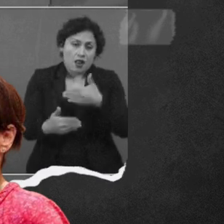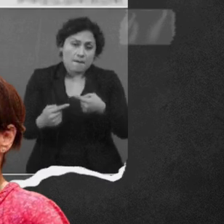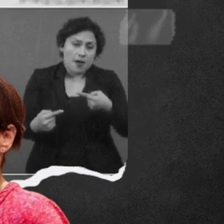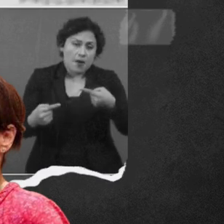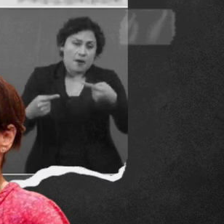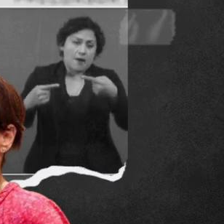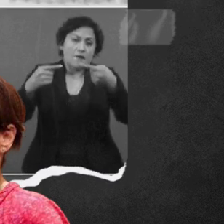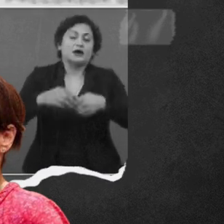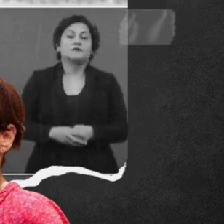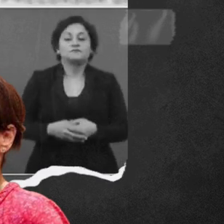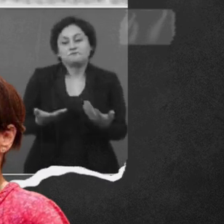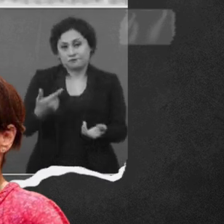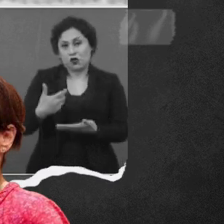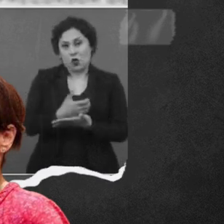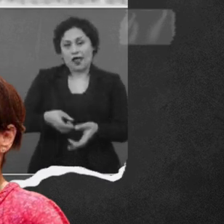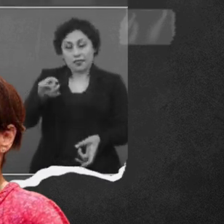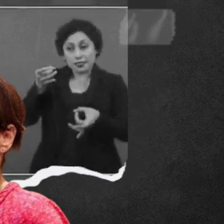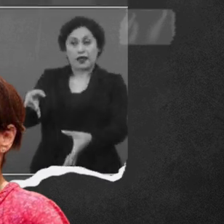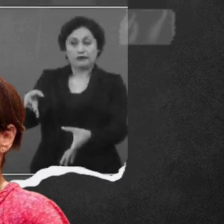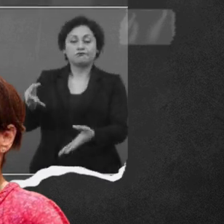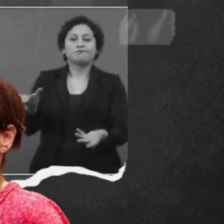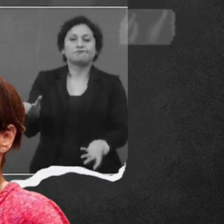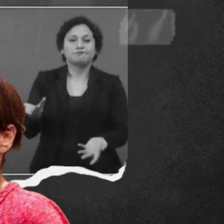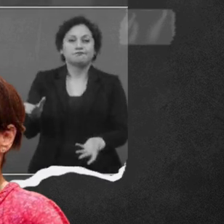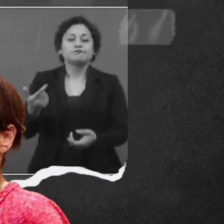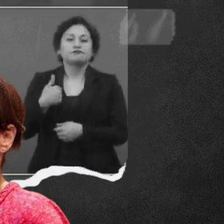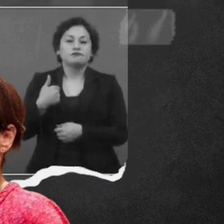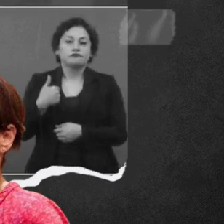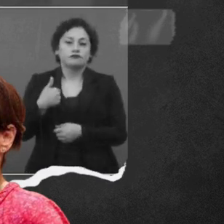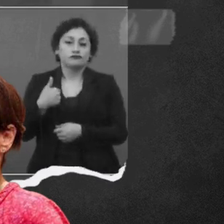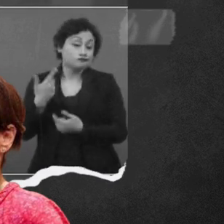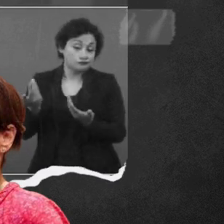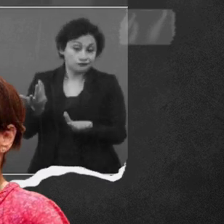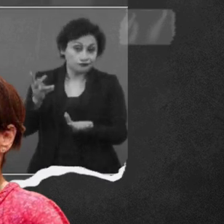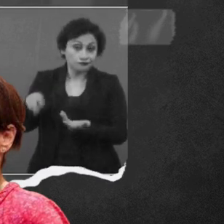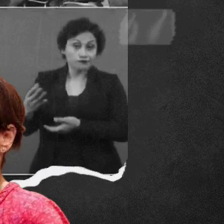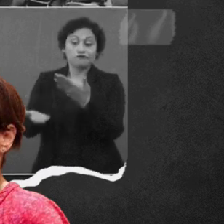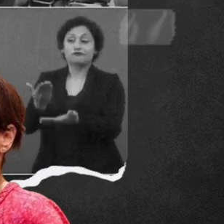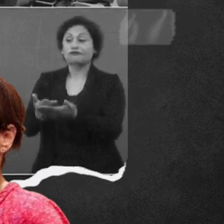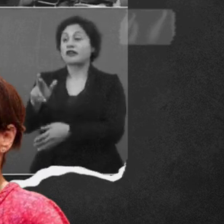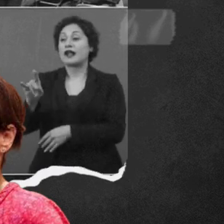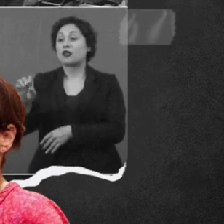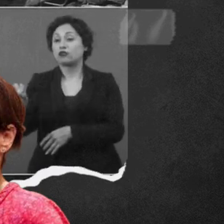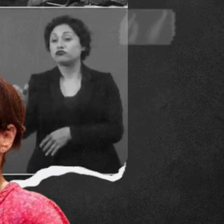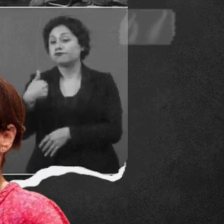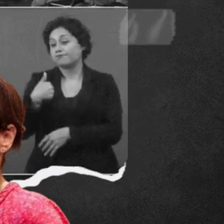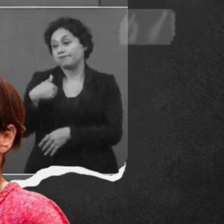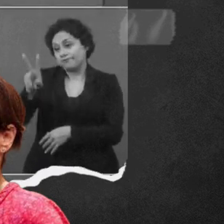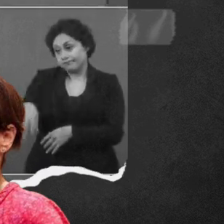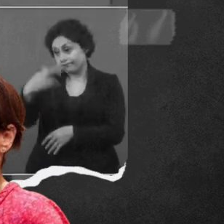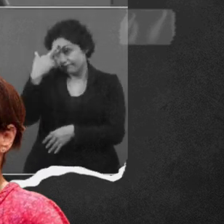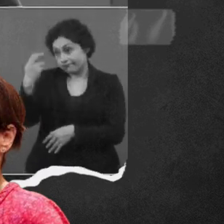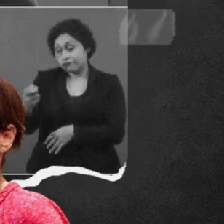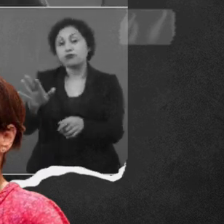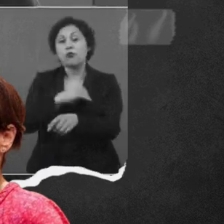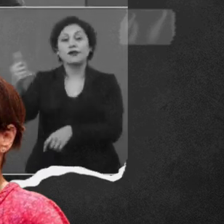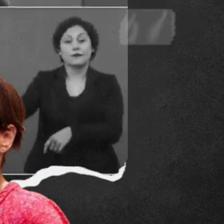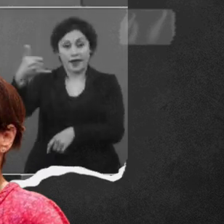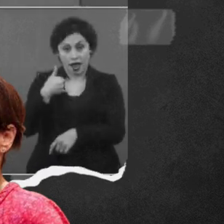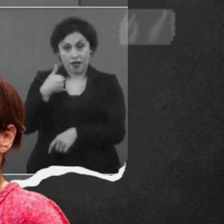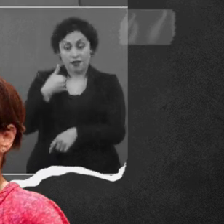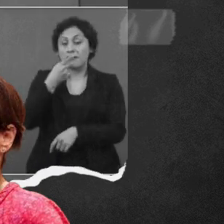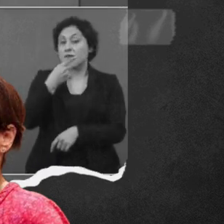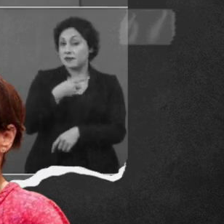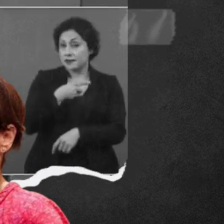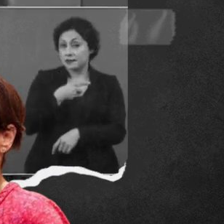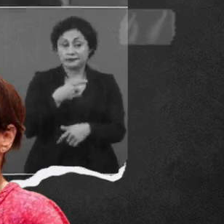Gano. Y le tengo que reconocer a Ricardo Salinas de que me habla por teléfono y me